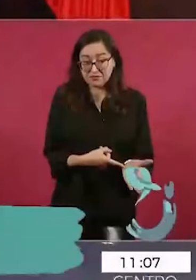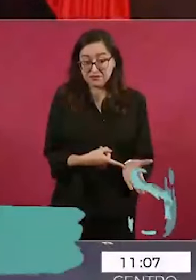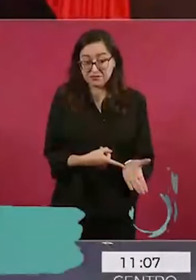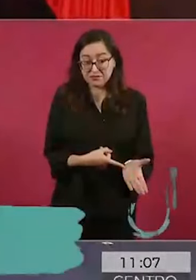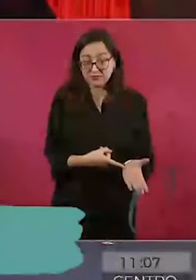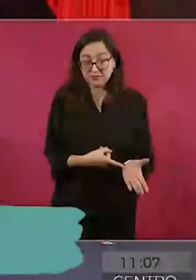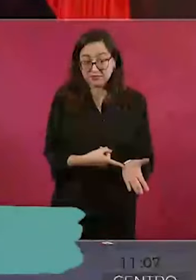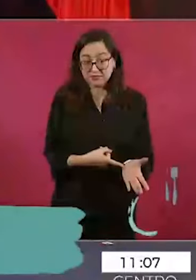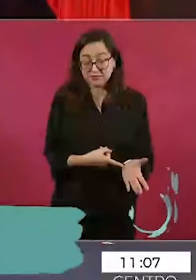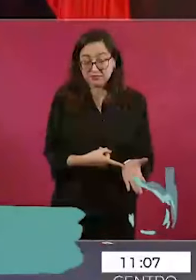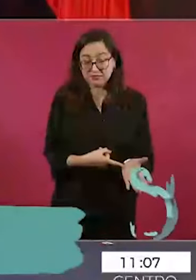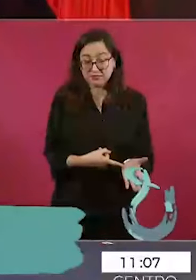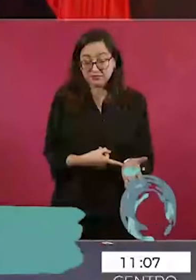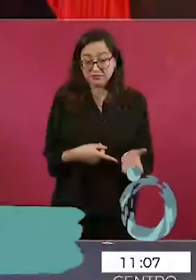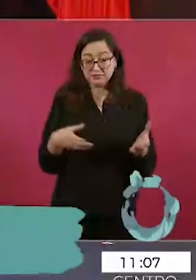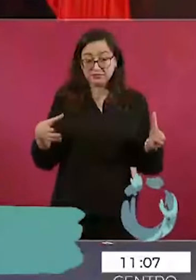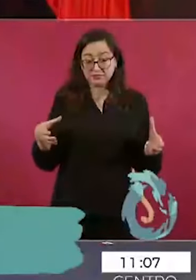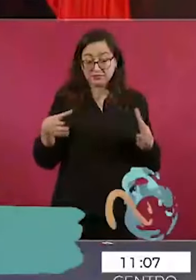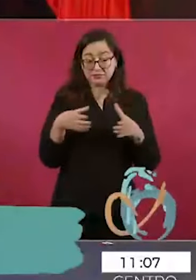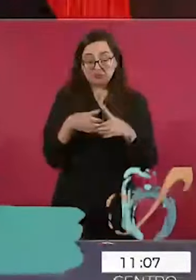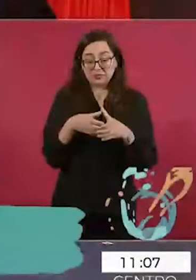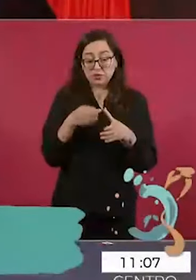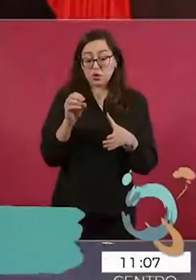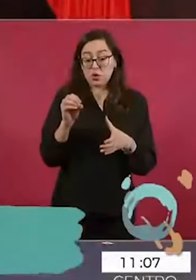es de la OEA.